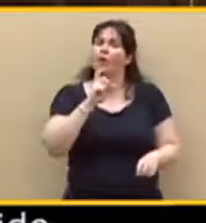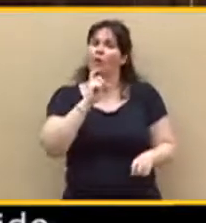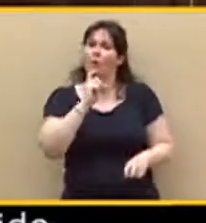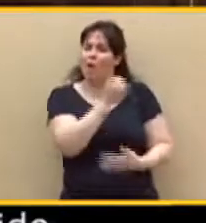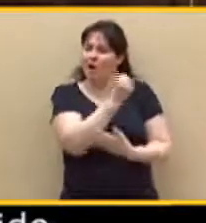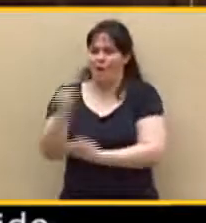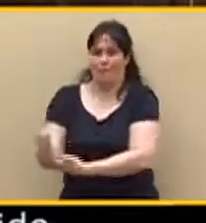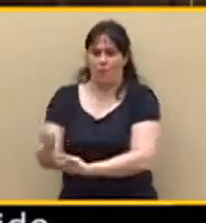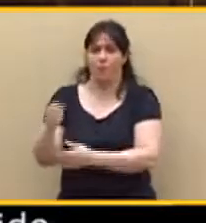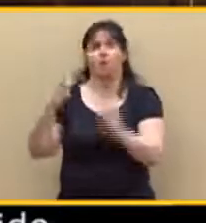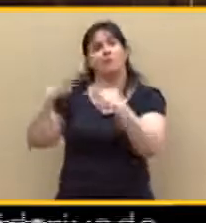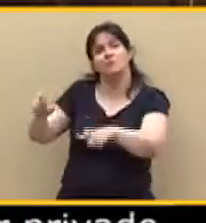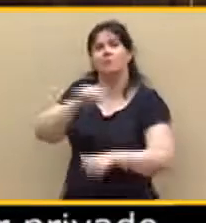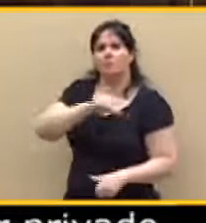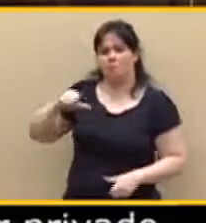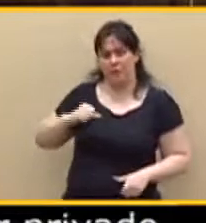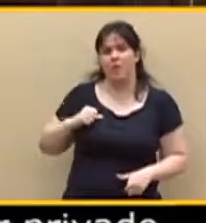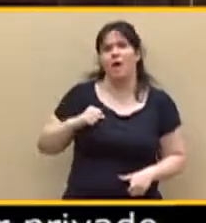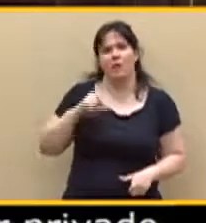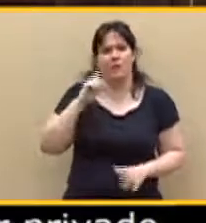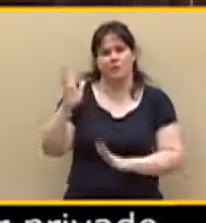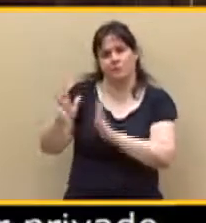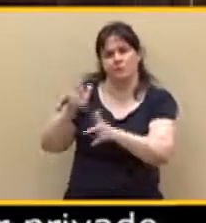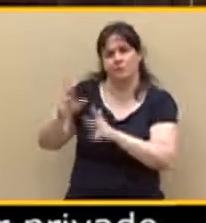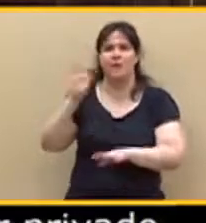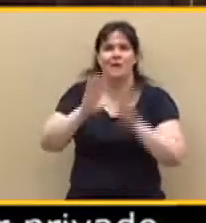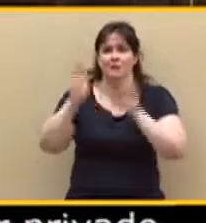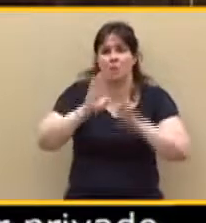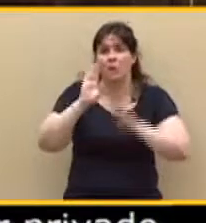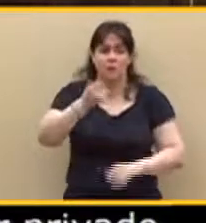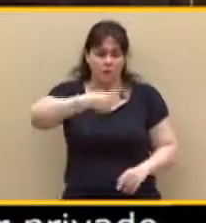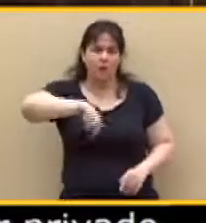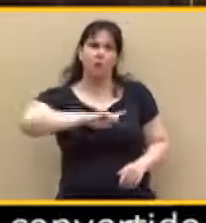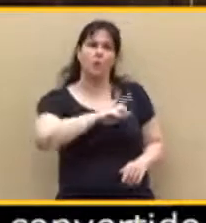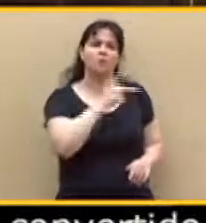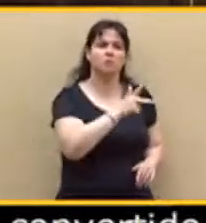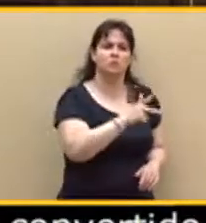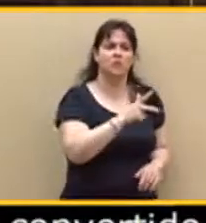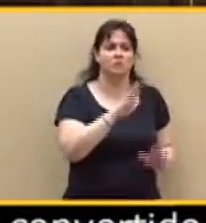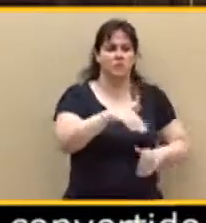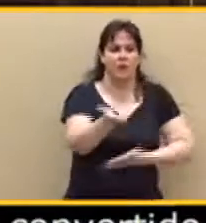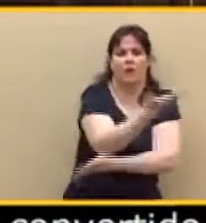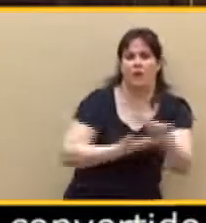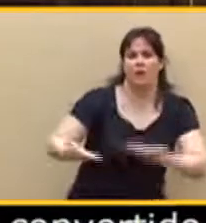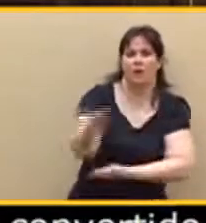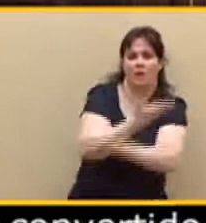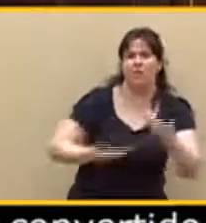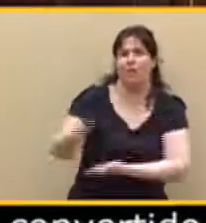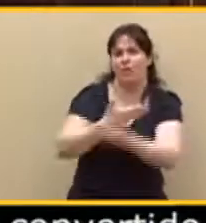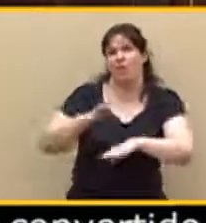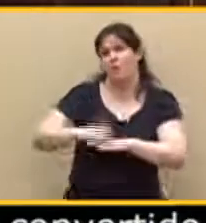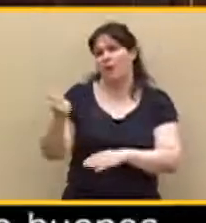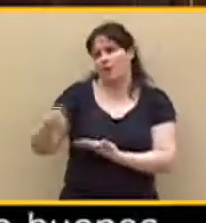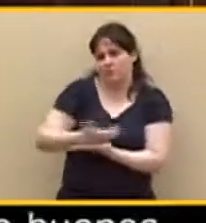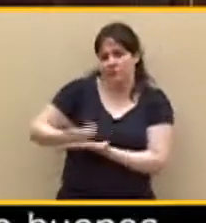y especulativo, junto al cual ustedes han convertido nuestros derechos en mercancías y han sacado buenos dineros. Su círculo